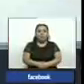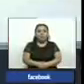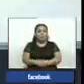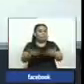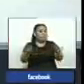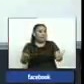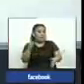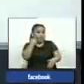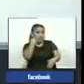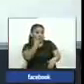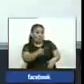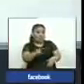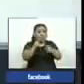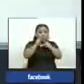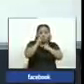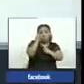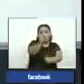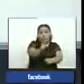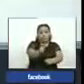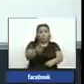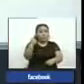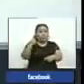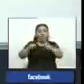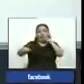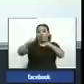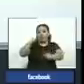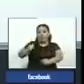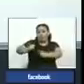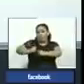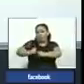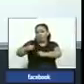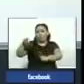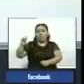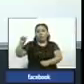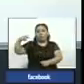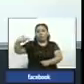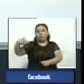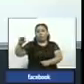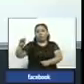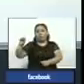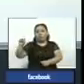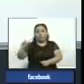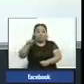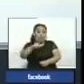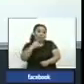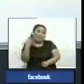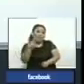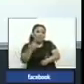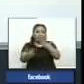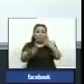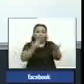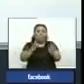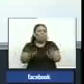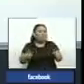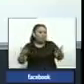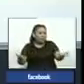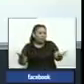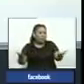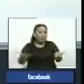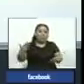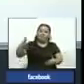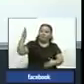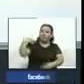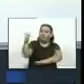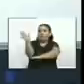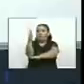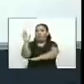Bien, ahí tenemos parte de la denuncia en contra del coronel Sigifredo Ochoa Pérez, que seguramente tendrá que dar explicaciones sobre lo que ocurrió cuando él fue